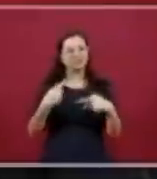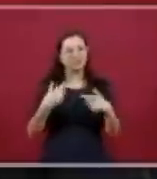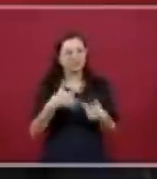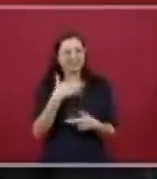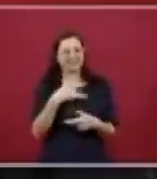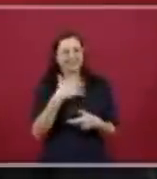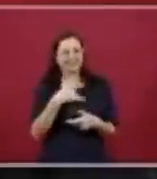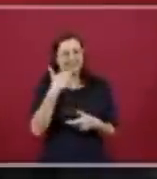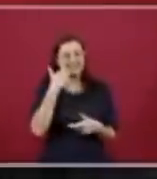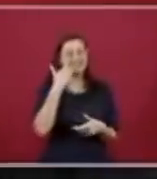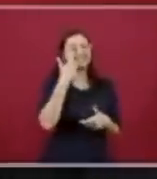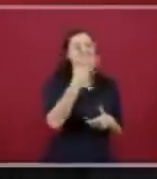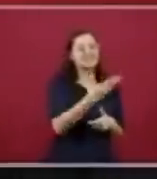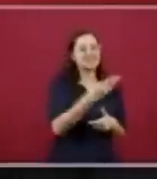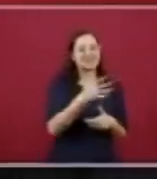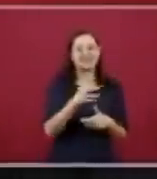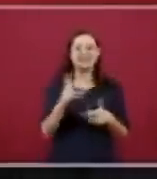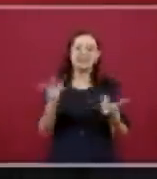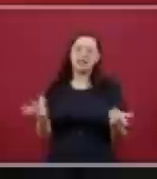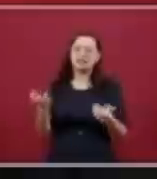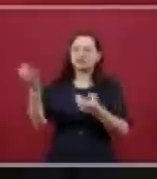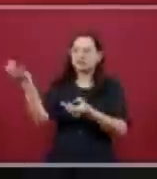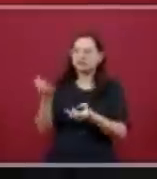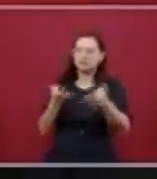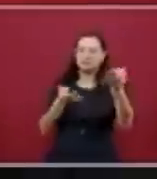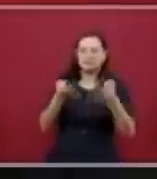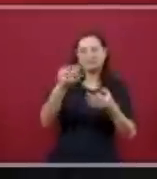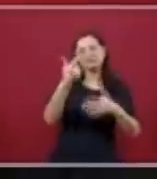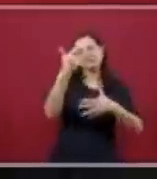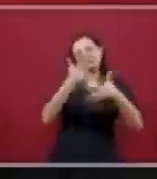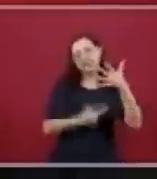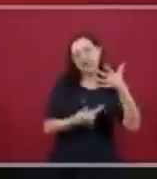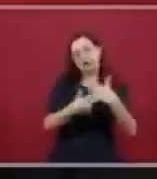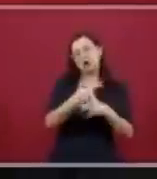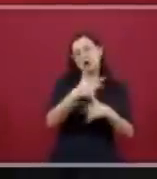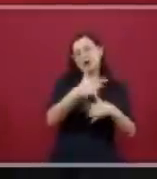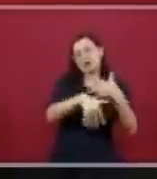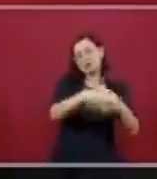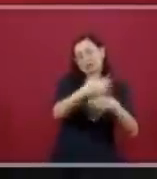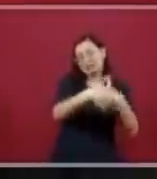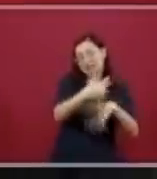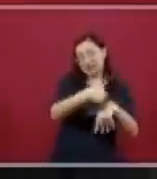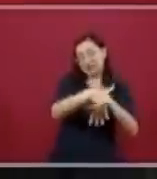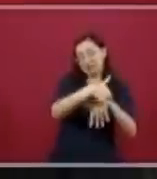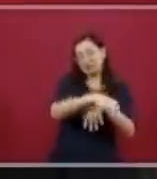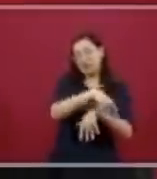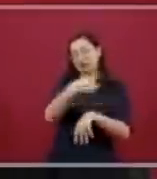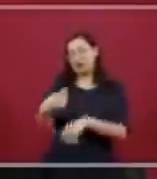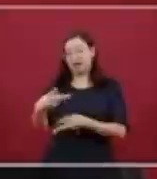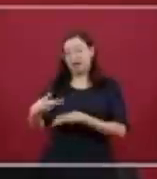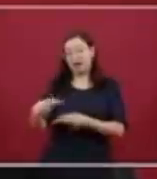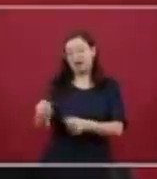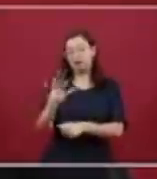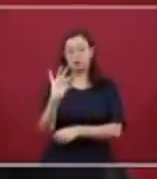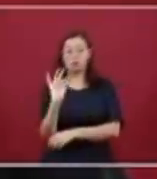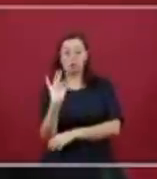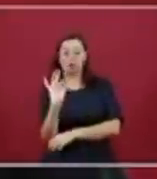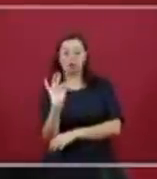lugar número 15 en captación de divisas y en el 40 en gasto per cápita. Por ello estamos elaborando